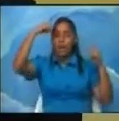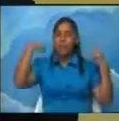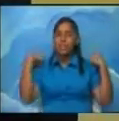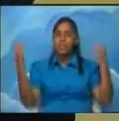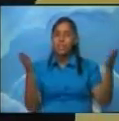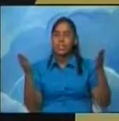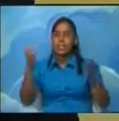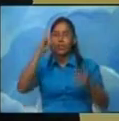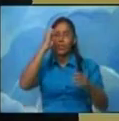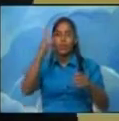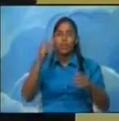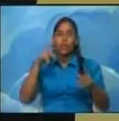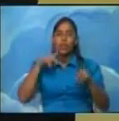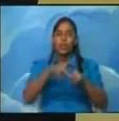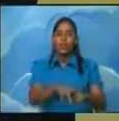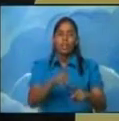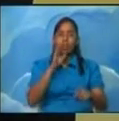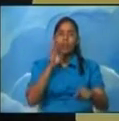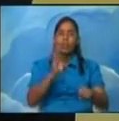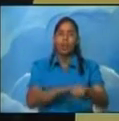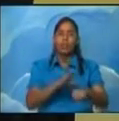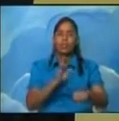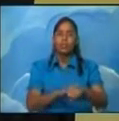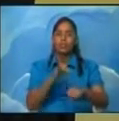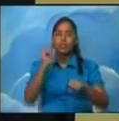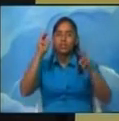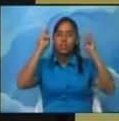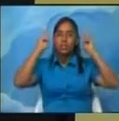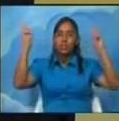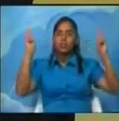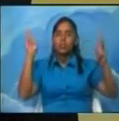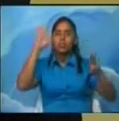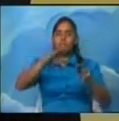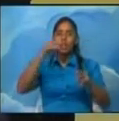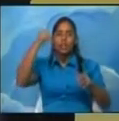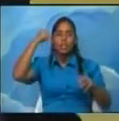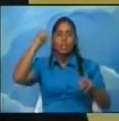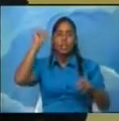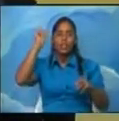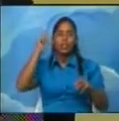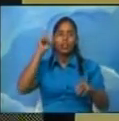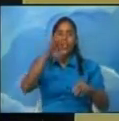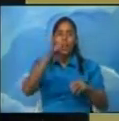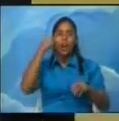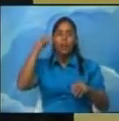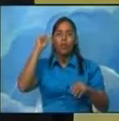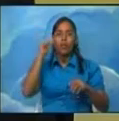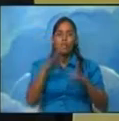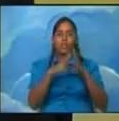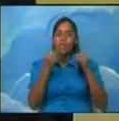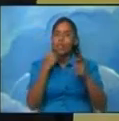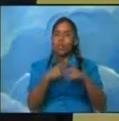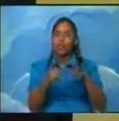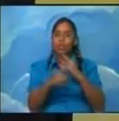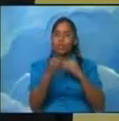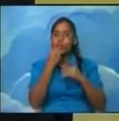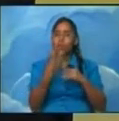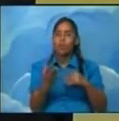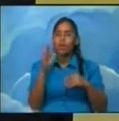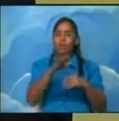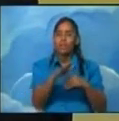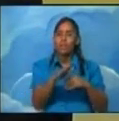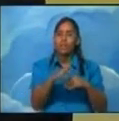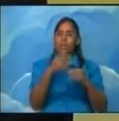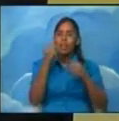Dios castiga el pecado y Moisés les está recordando, acuérdense de las cosas buenas que Dios ha hecho con